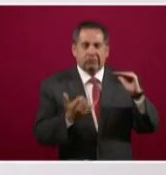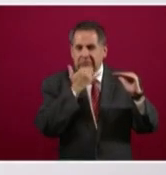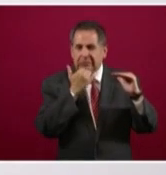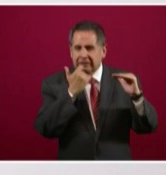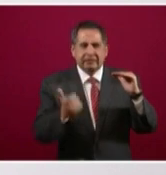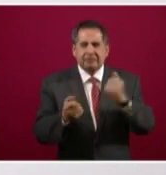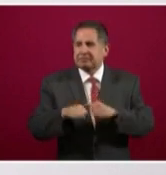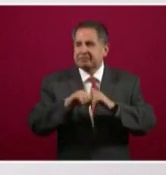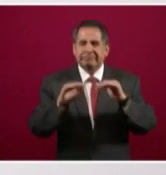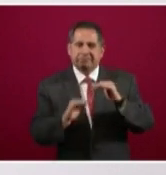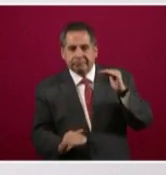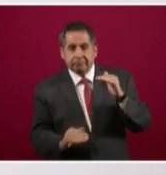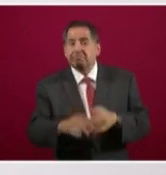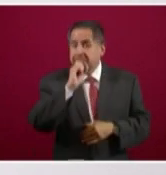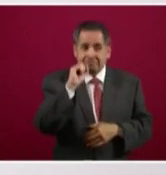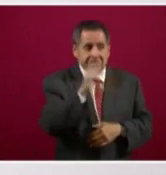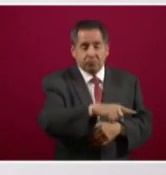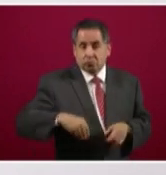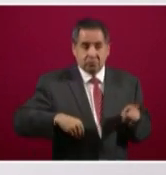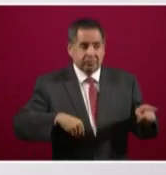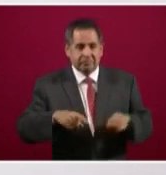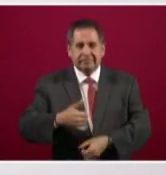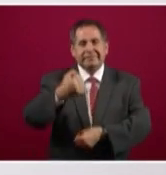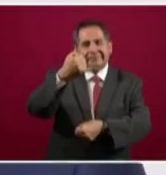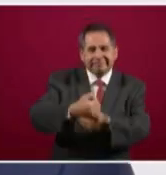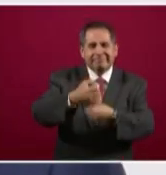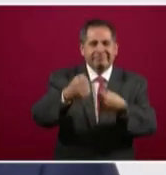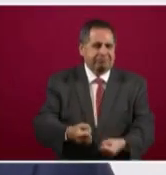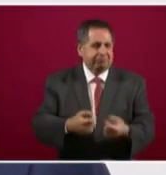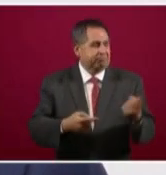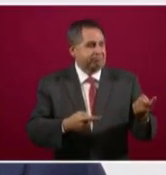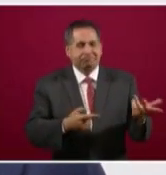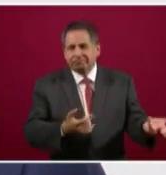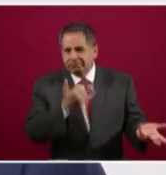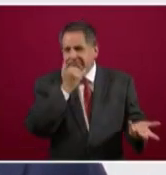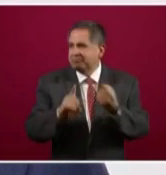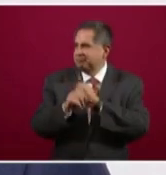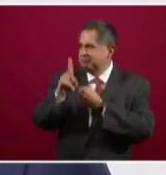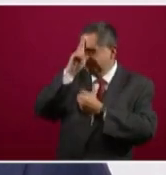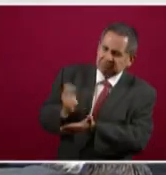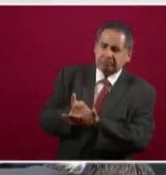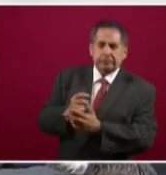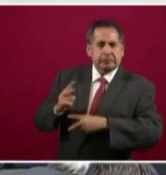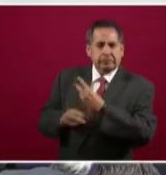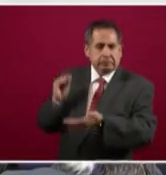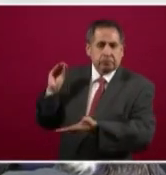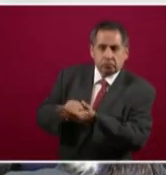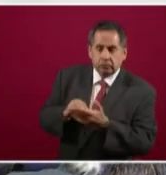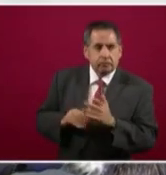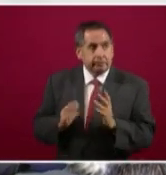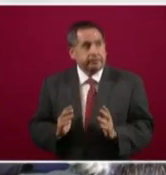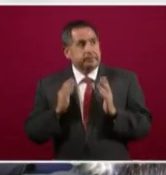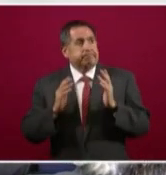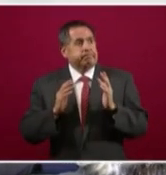y de la inseguridad y de la violencia que padecemos lópez también